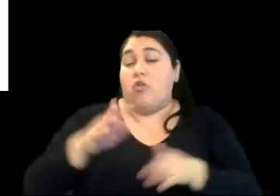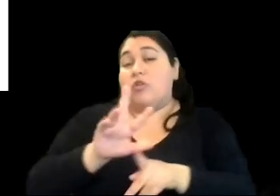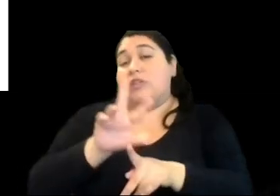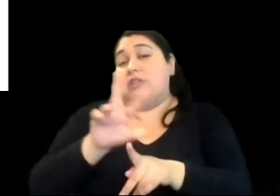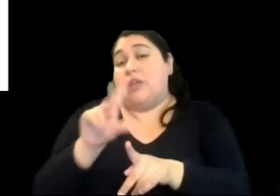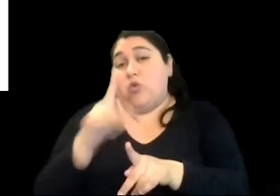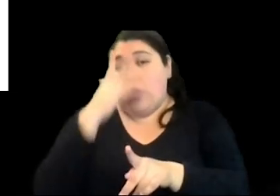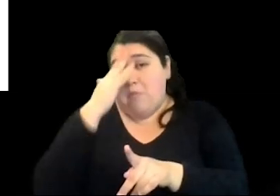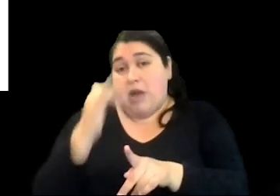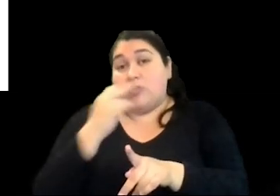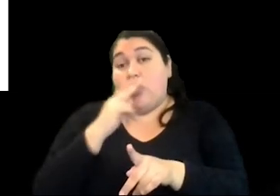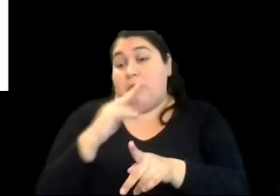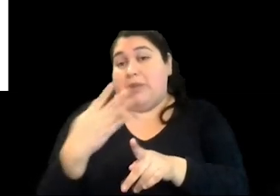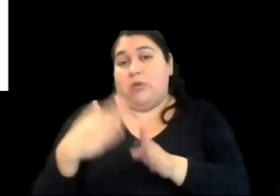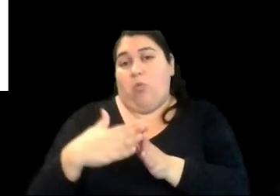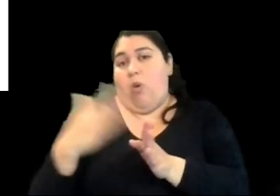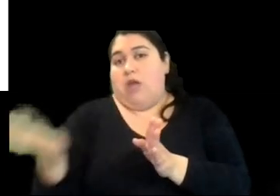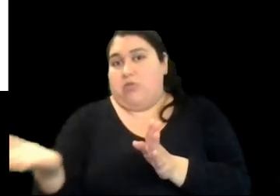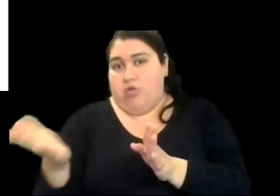2024.